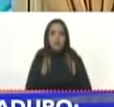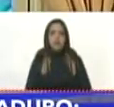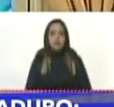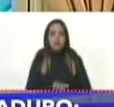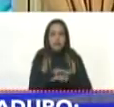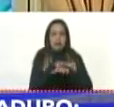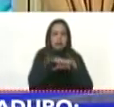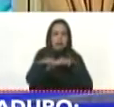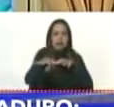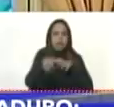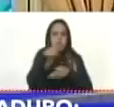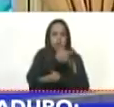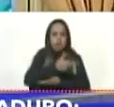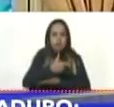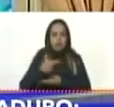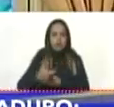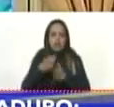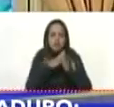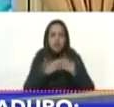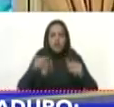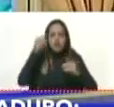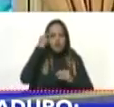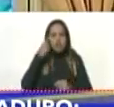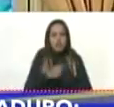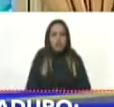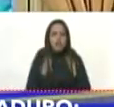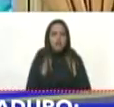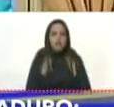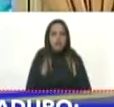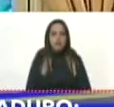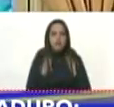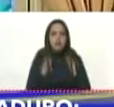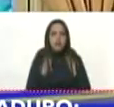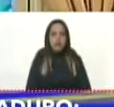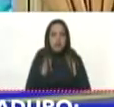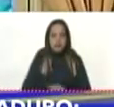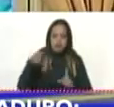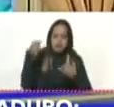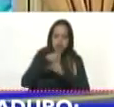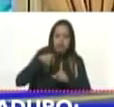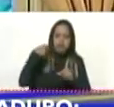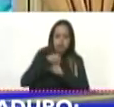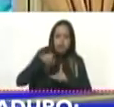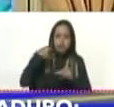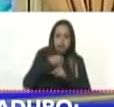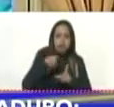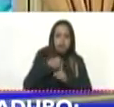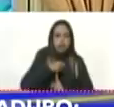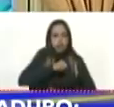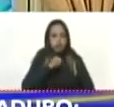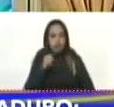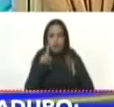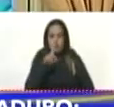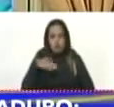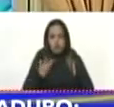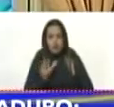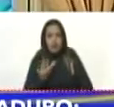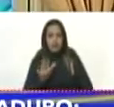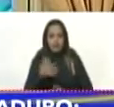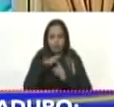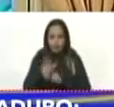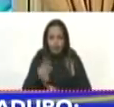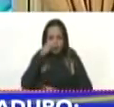Millones de personas en las calles todos los días. Una represión feroz y no han podido detener al pueblo. Y ha surgido